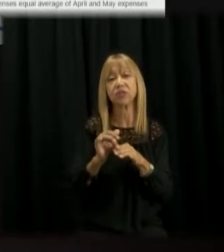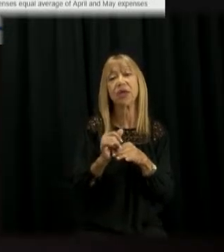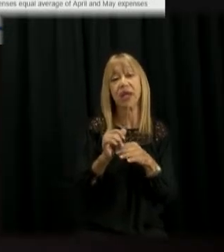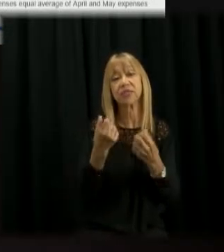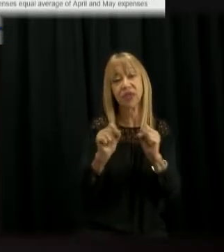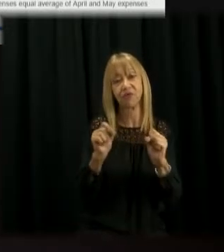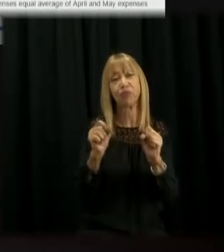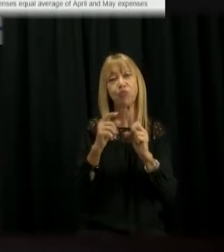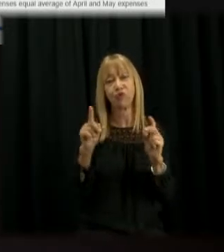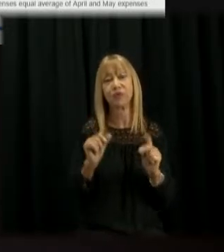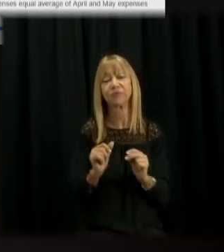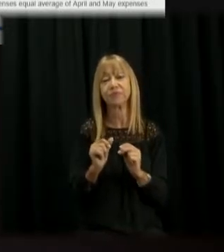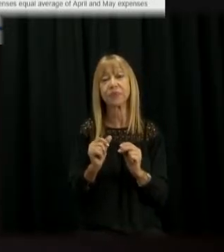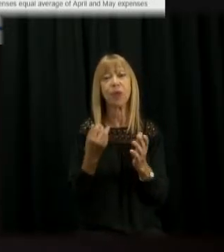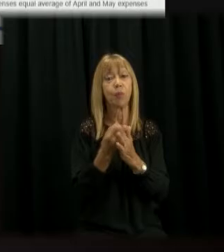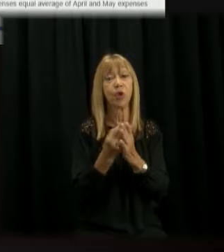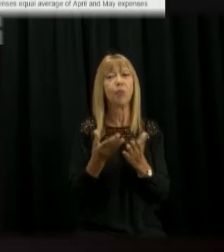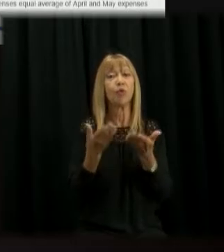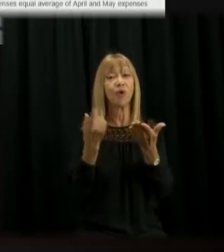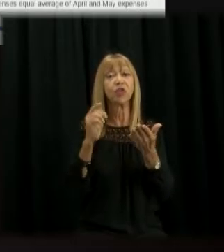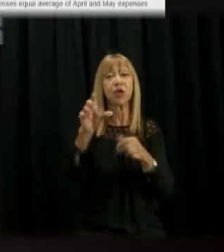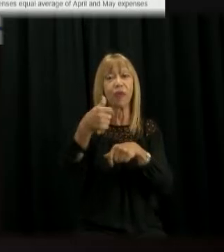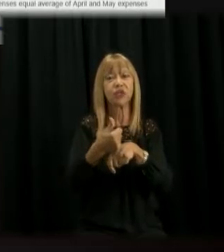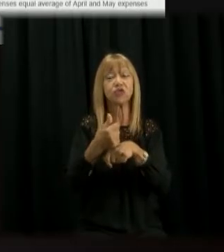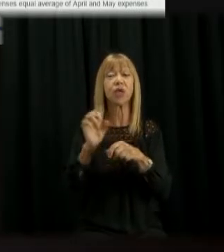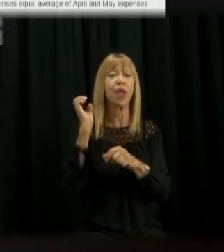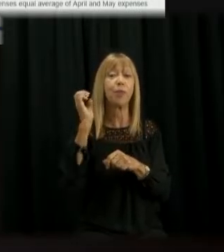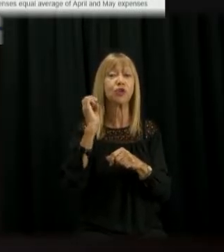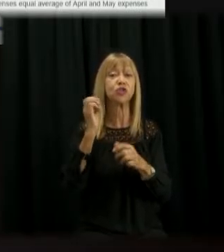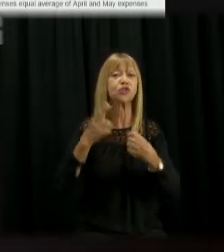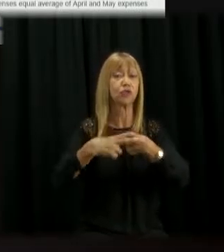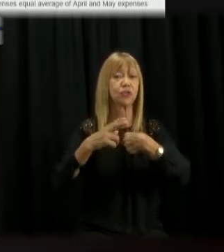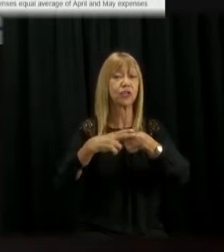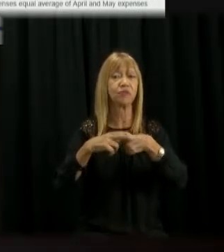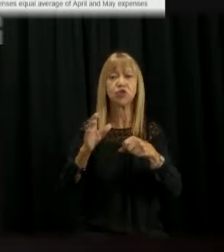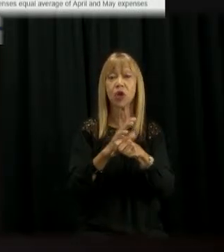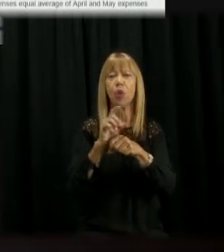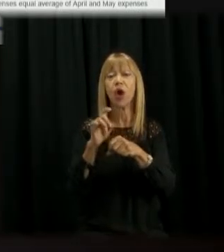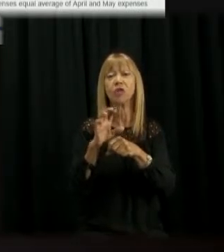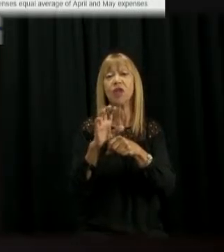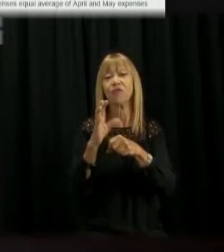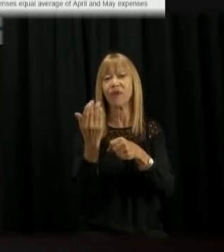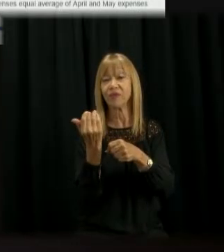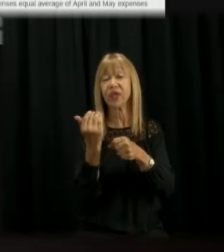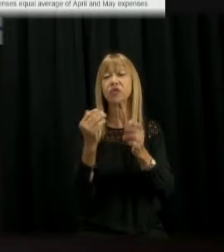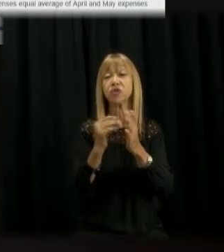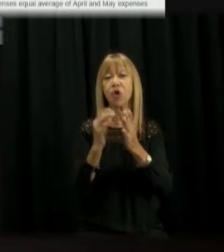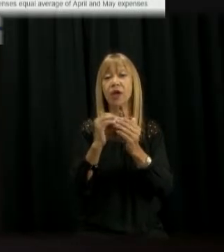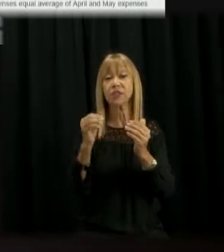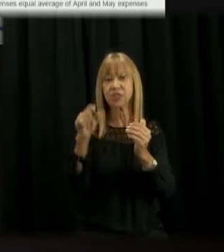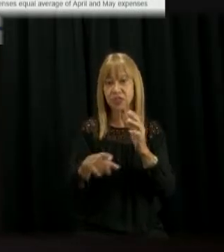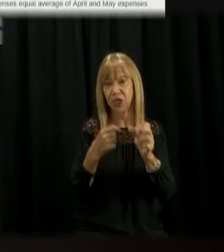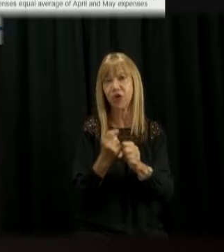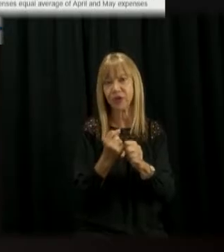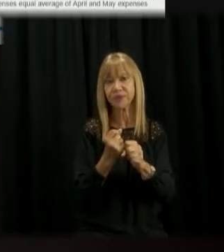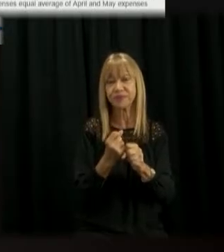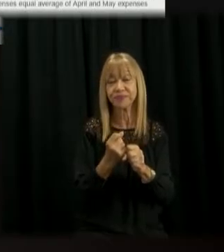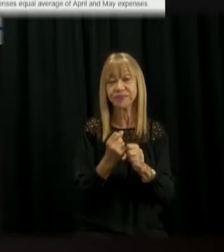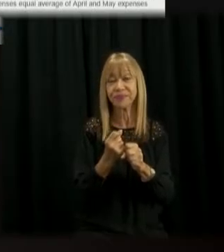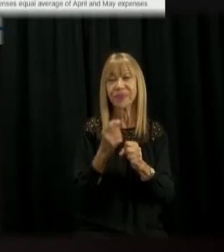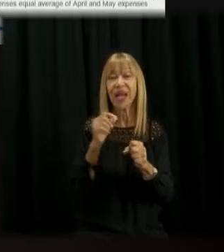bicicletas y sencillamente mejorar la calidad de todos los métodos de transportación. La reserva de emergencia, hay 115 millones para año